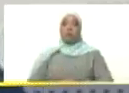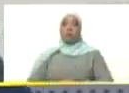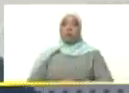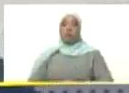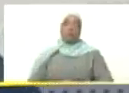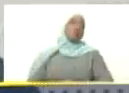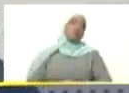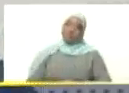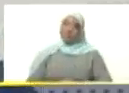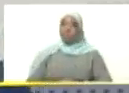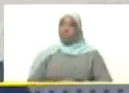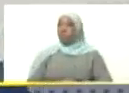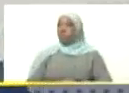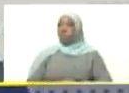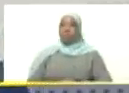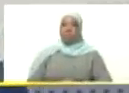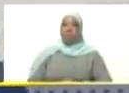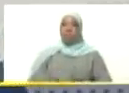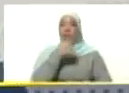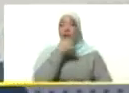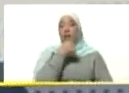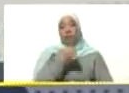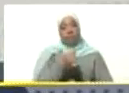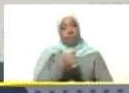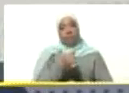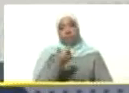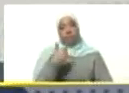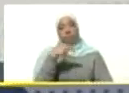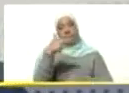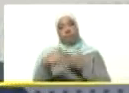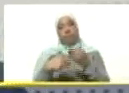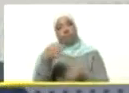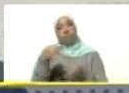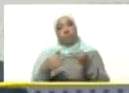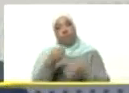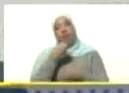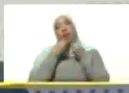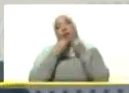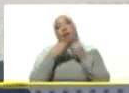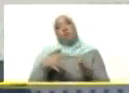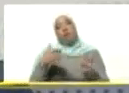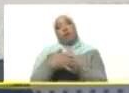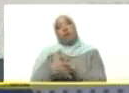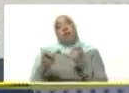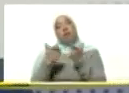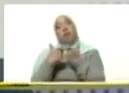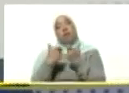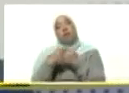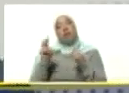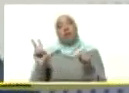Vietnam. Sencillamente, no sirven las usan. Perdieron la guerra en Vietnam.